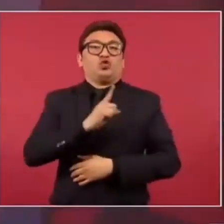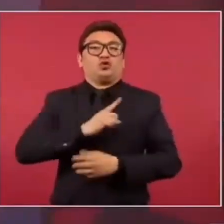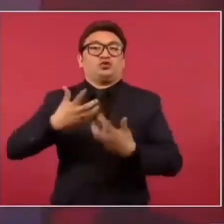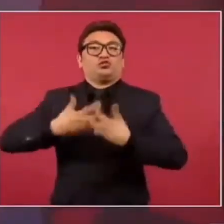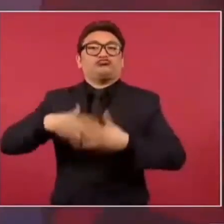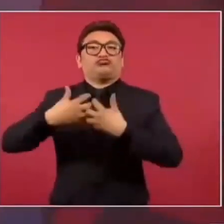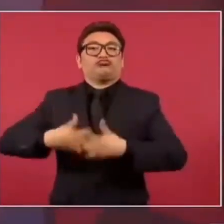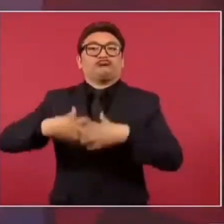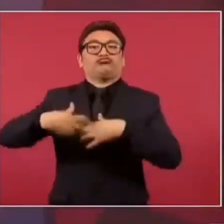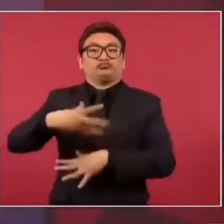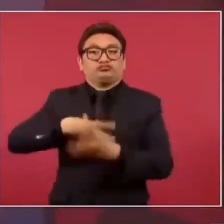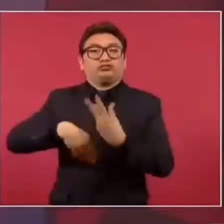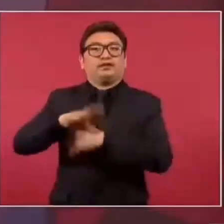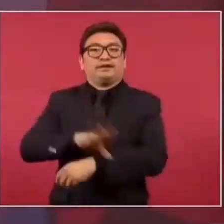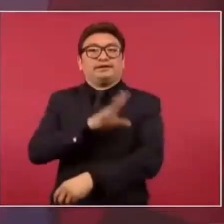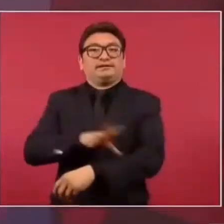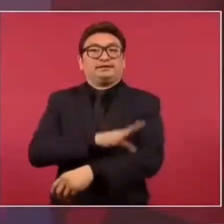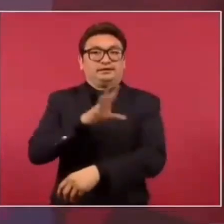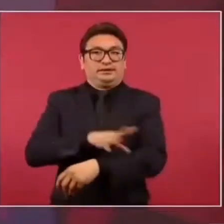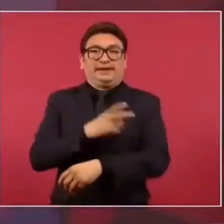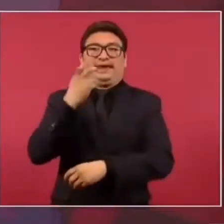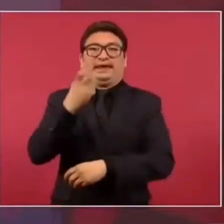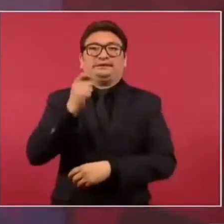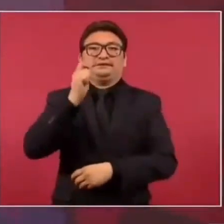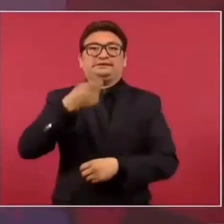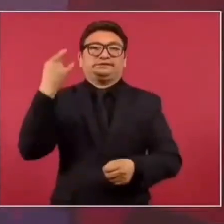que es un fraude legal.